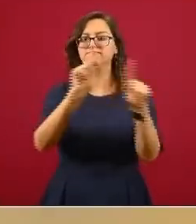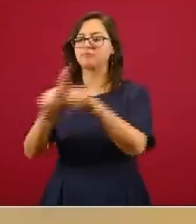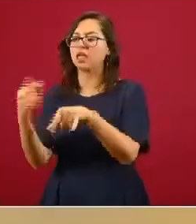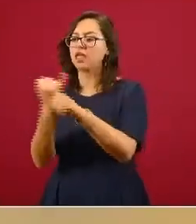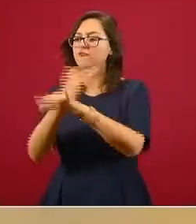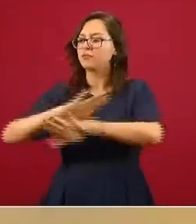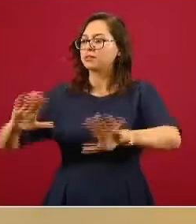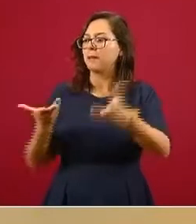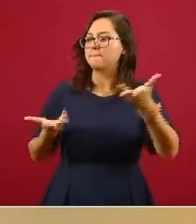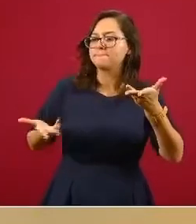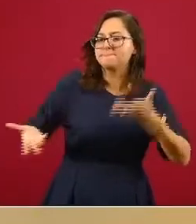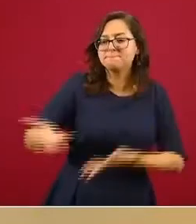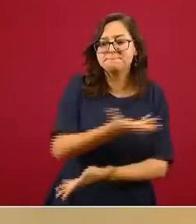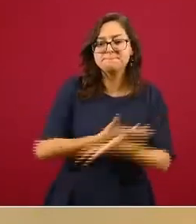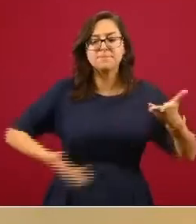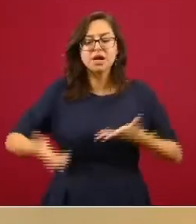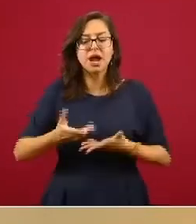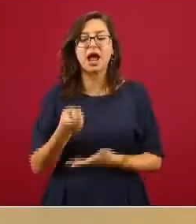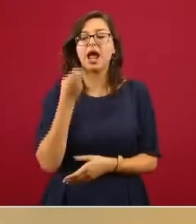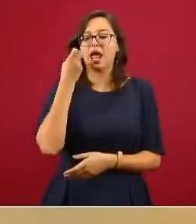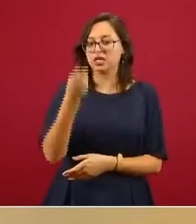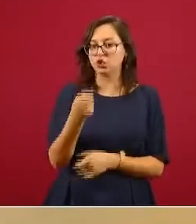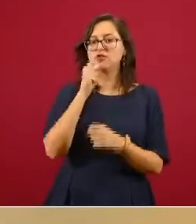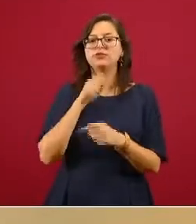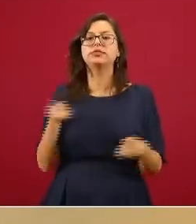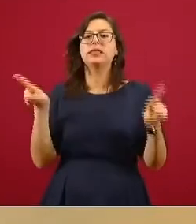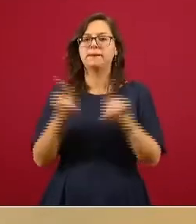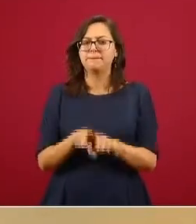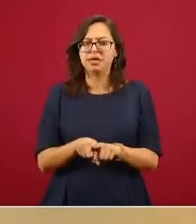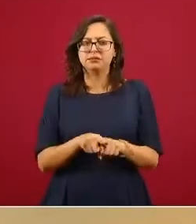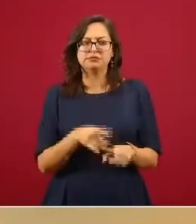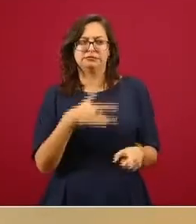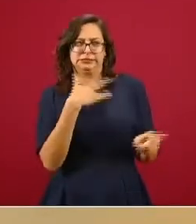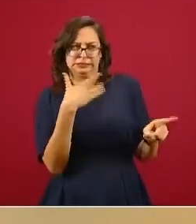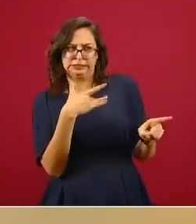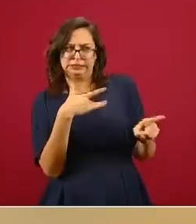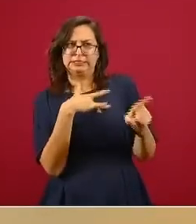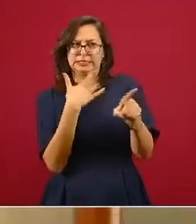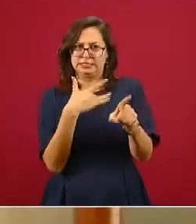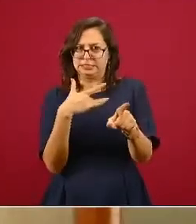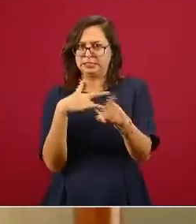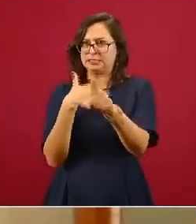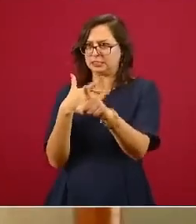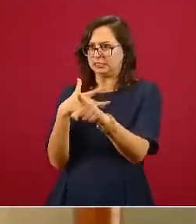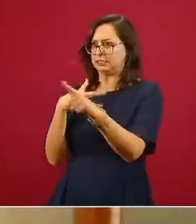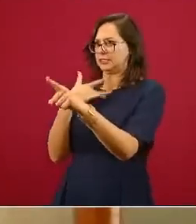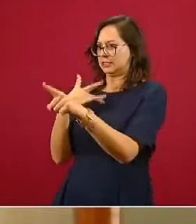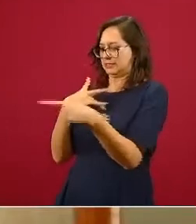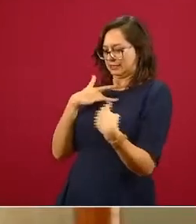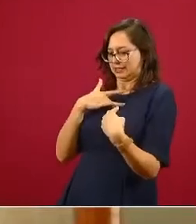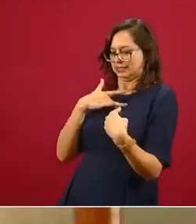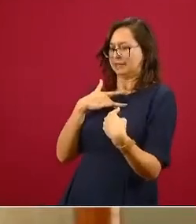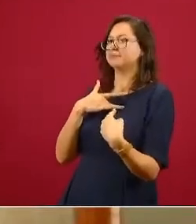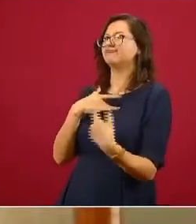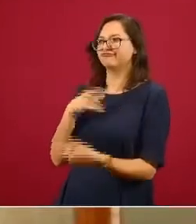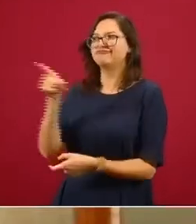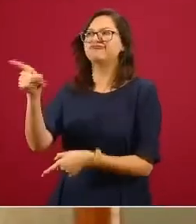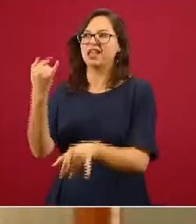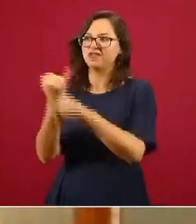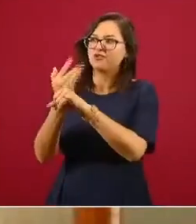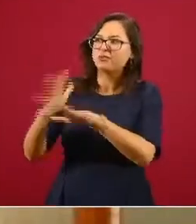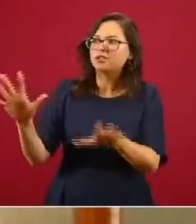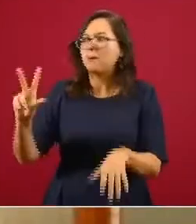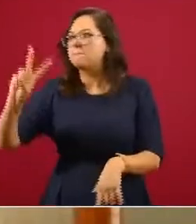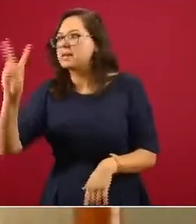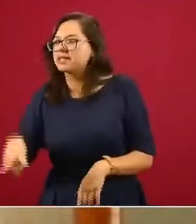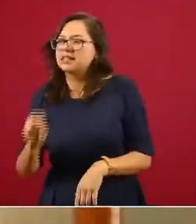intercambiar información. Y ese fue el otro elemento que nos ayudó a corroborar de manera activa si la información era verídica, cuáles eran